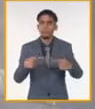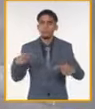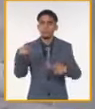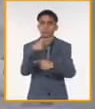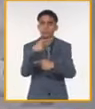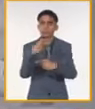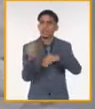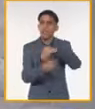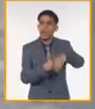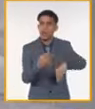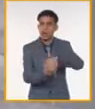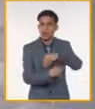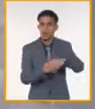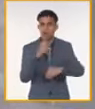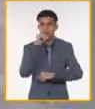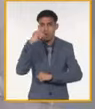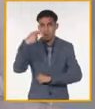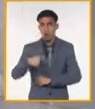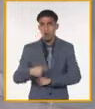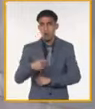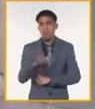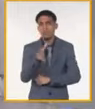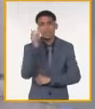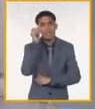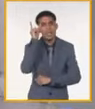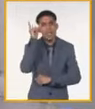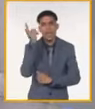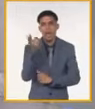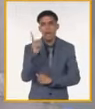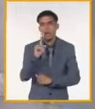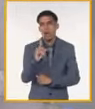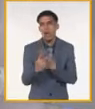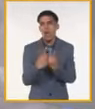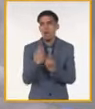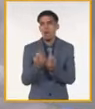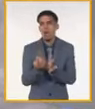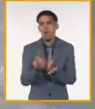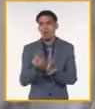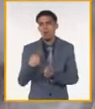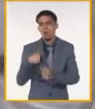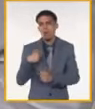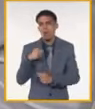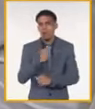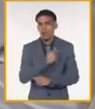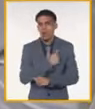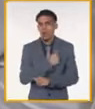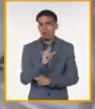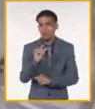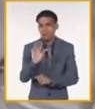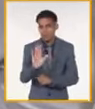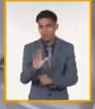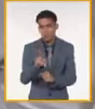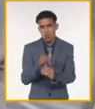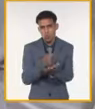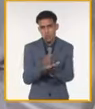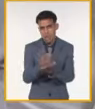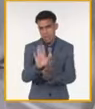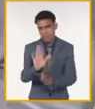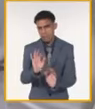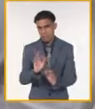modificaciones a las normas para tener una idea de que no es una Cruzada lo que son las novedades lo que son un momentico antes de que usted entre en estas